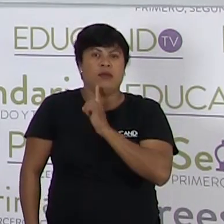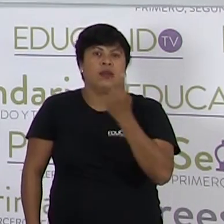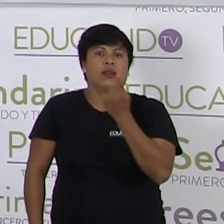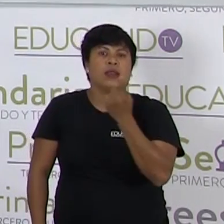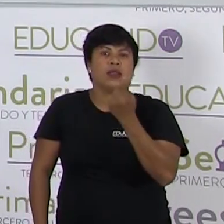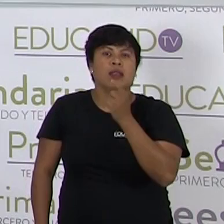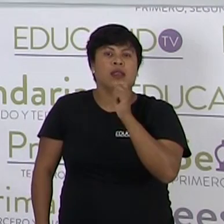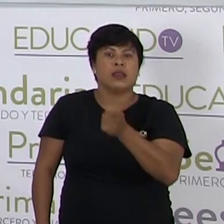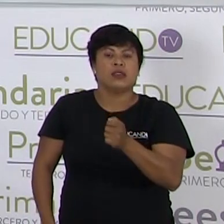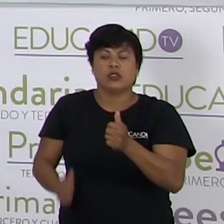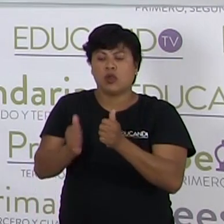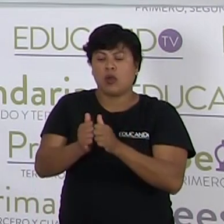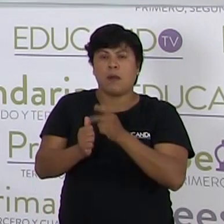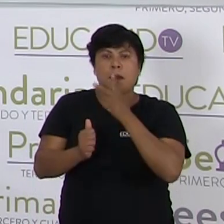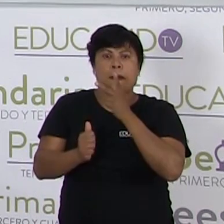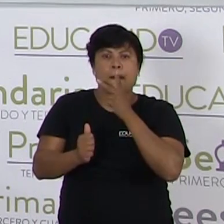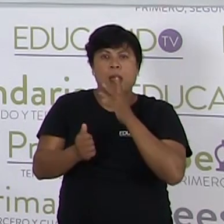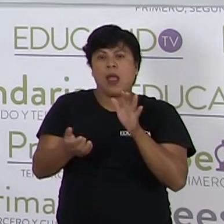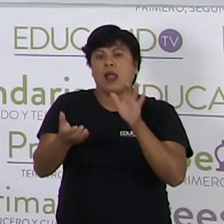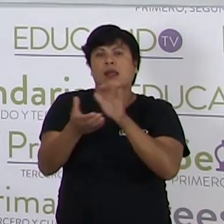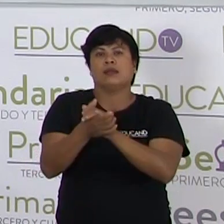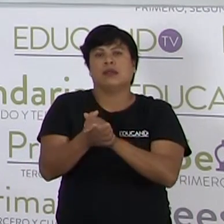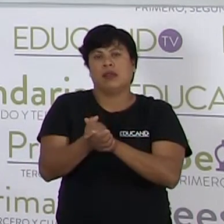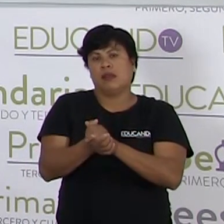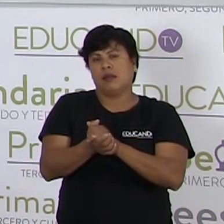está con papá casada?